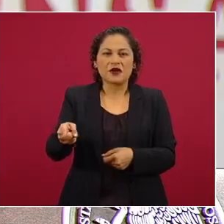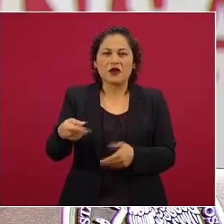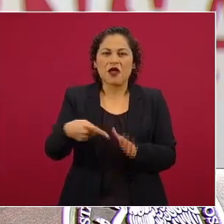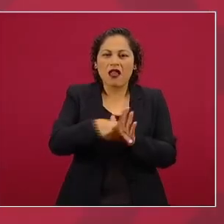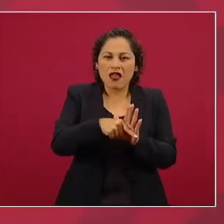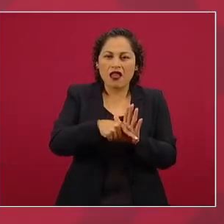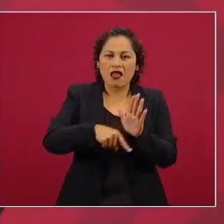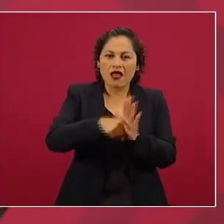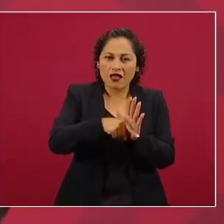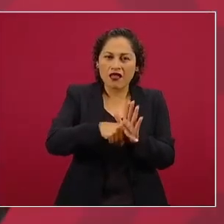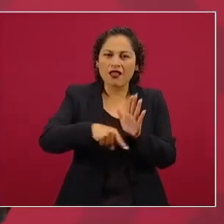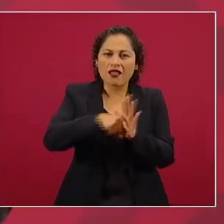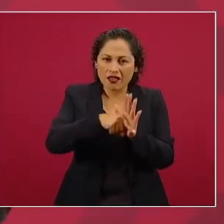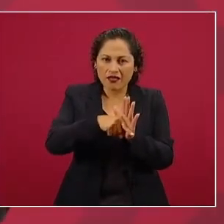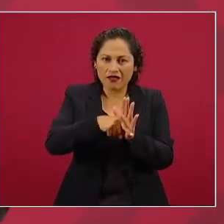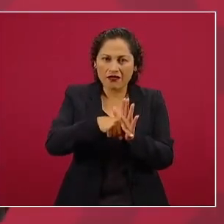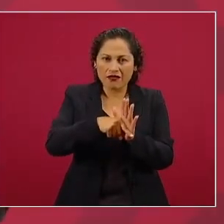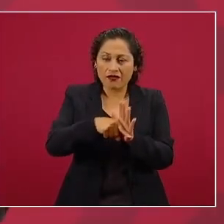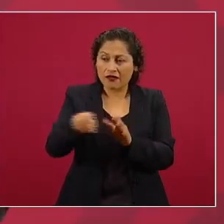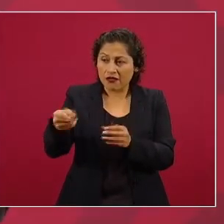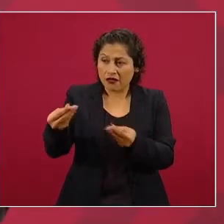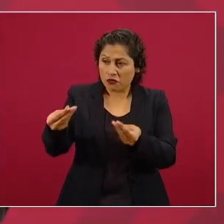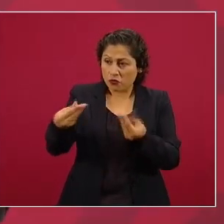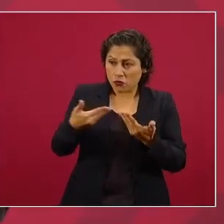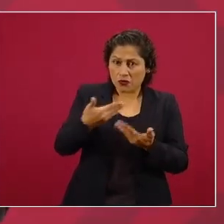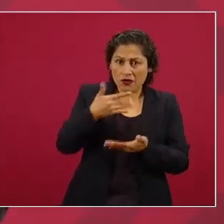Nada de reconocimiento.